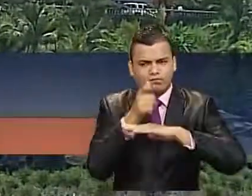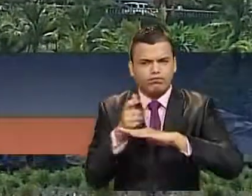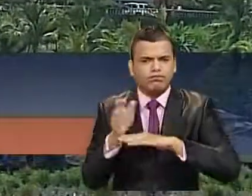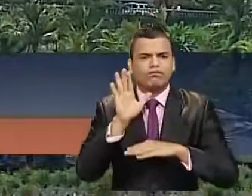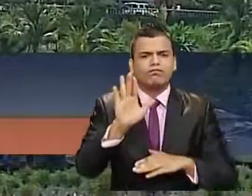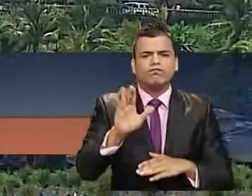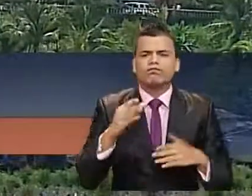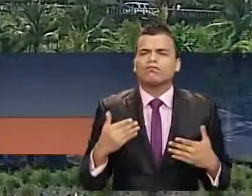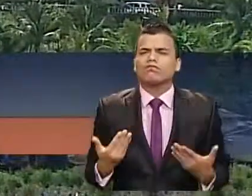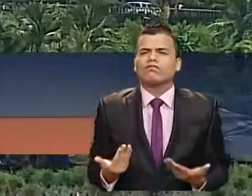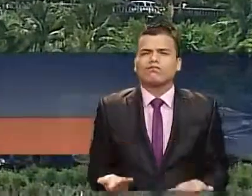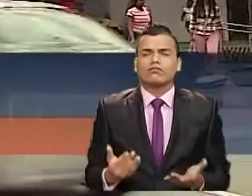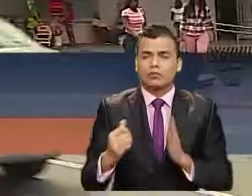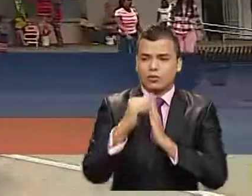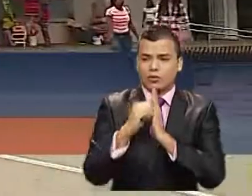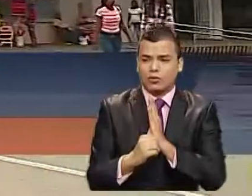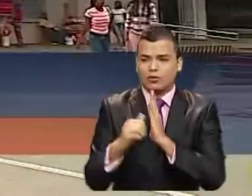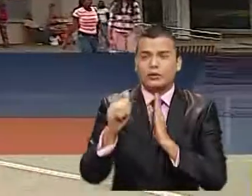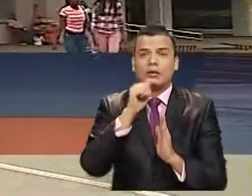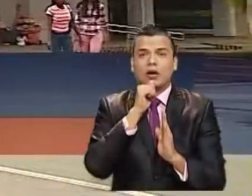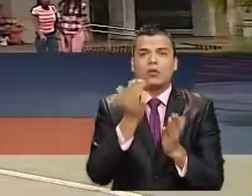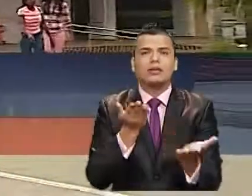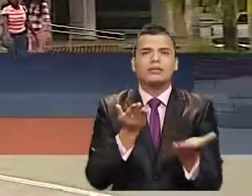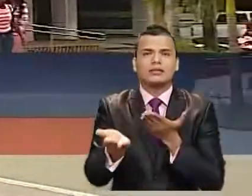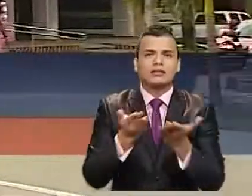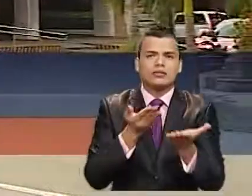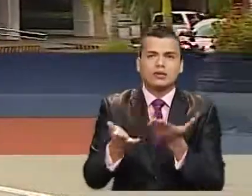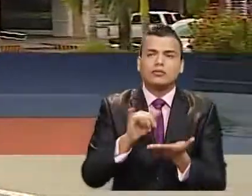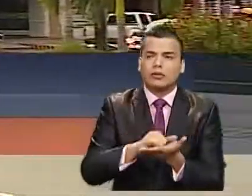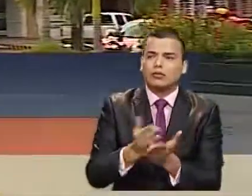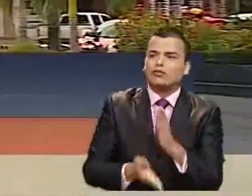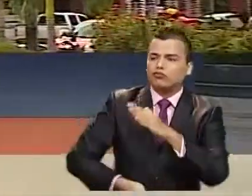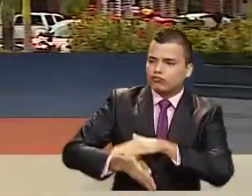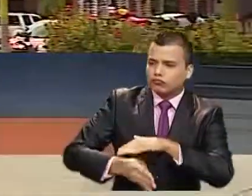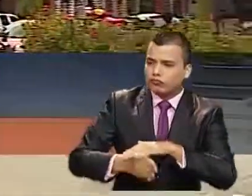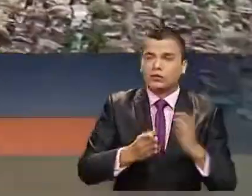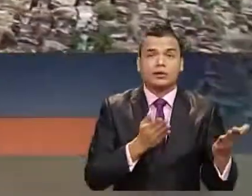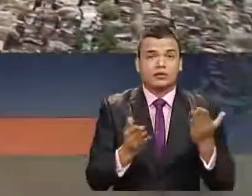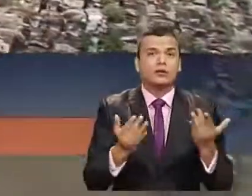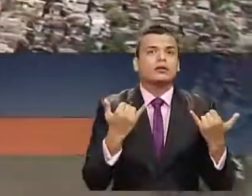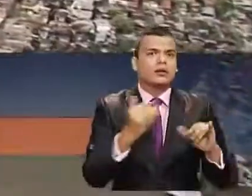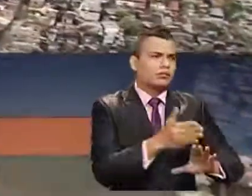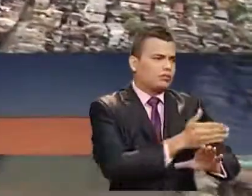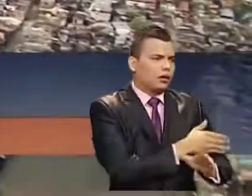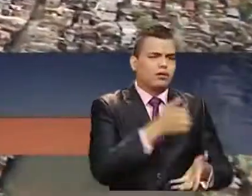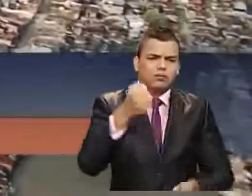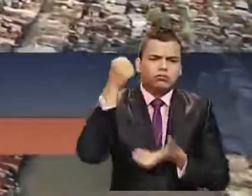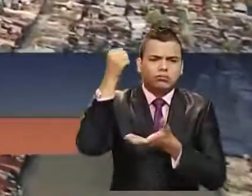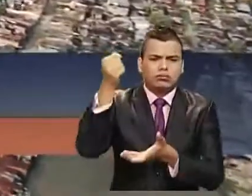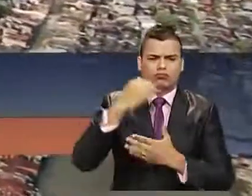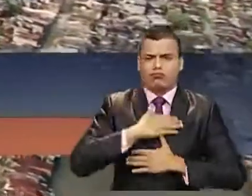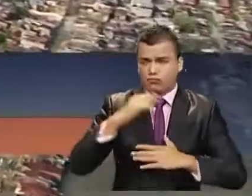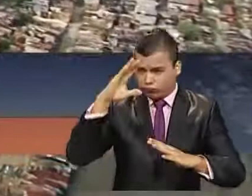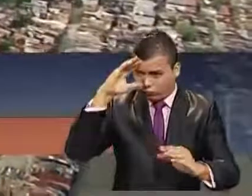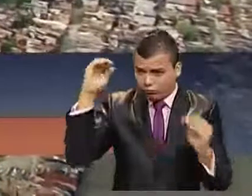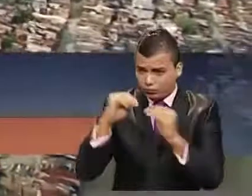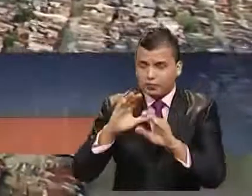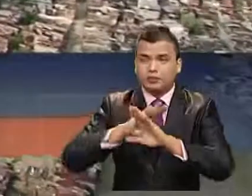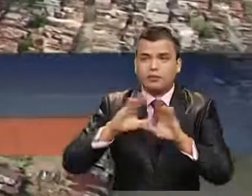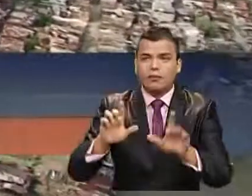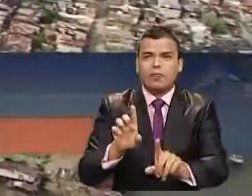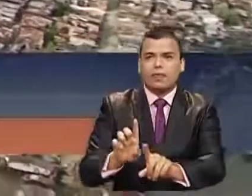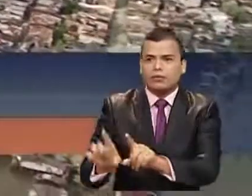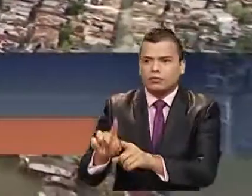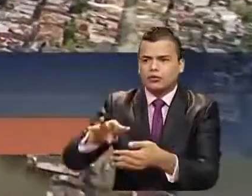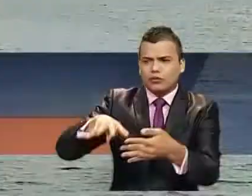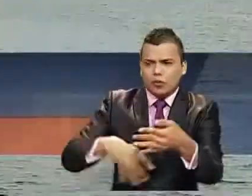al programa del agua lo que se va a realizar aunque ya eso teníamos los recursos y teníamos establecido ya todo